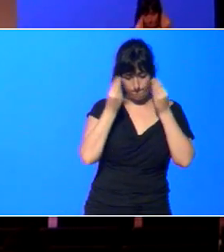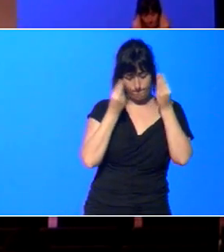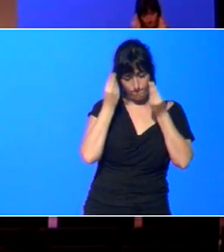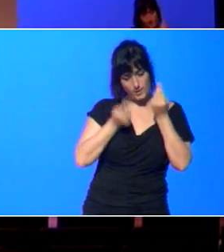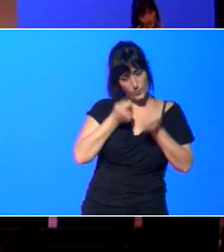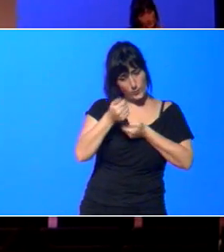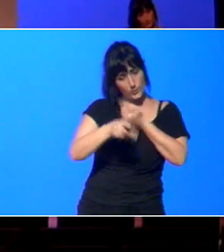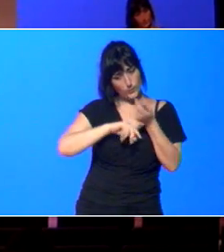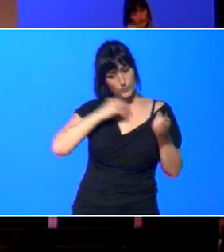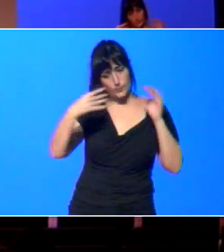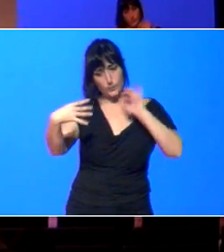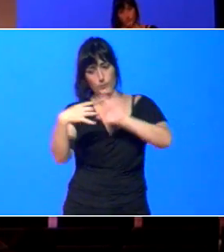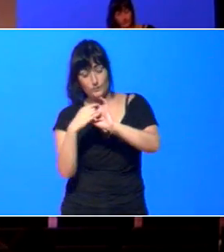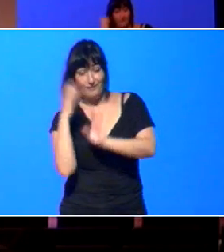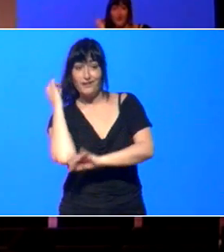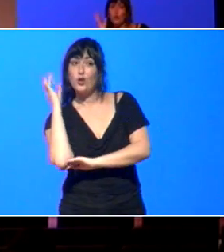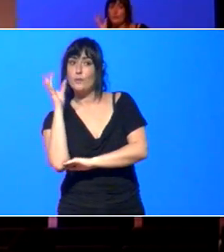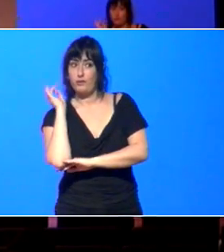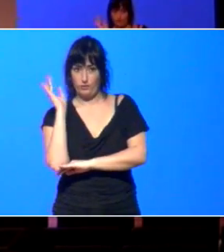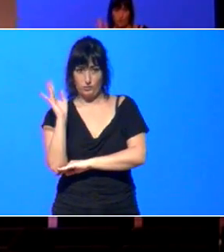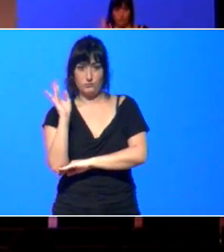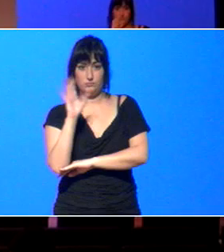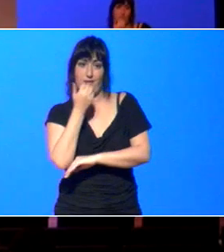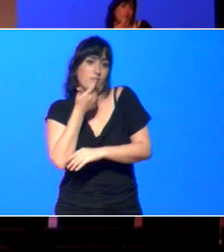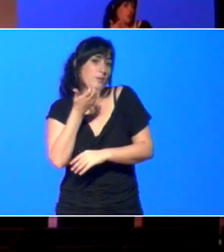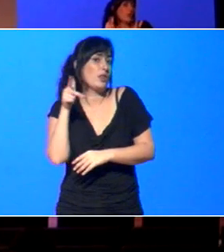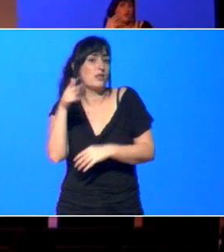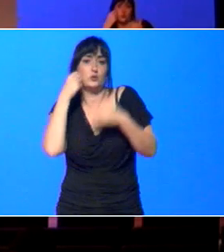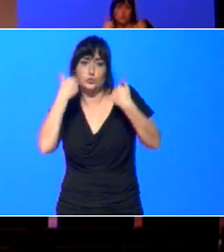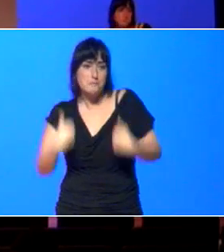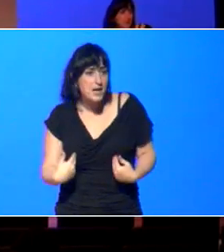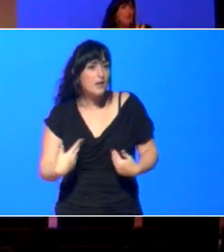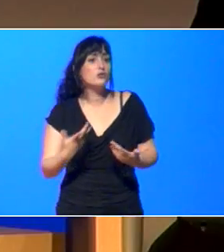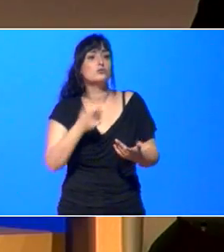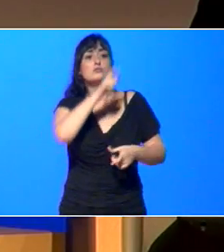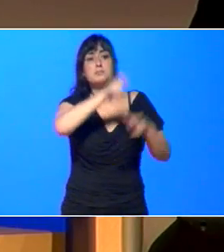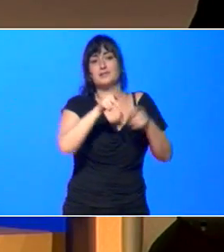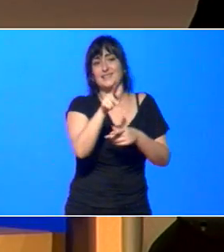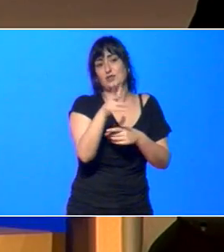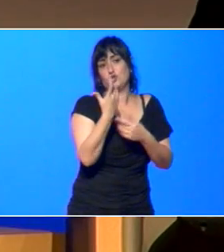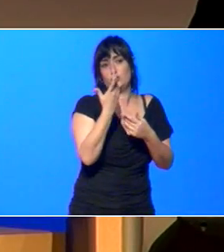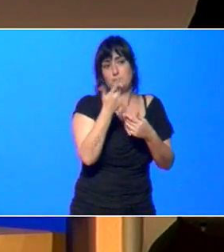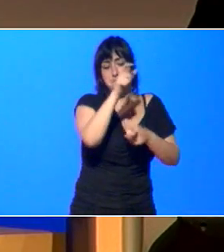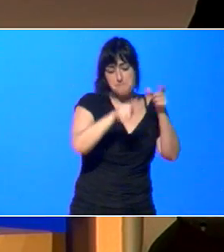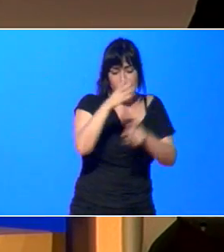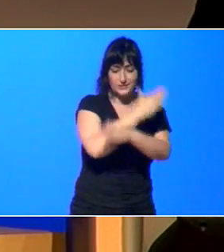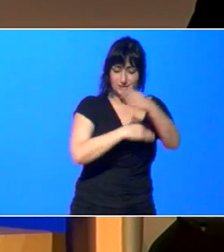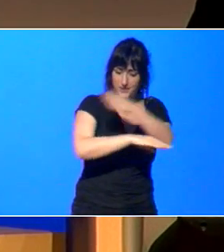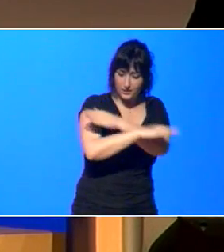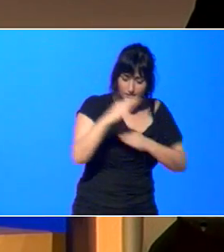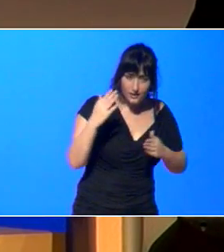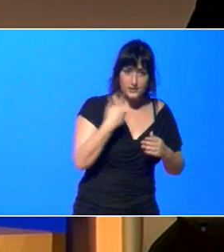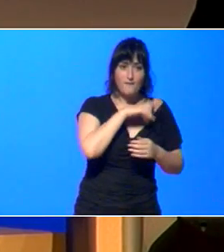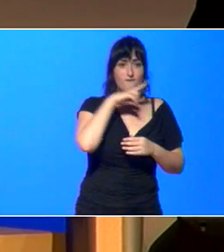relación con la Convención de los Derechos Humanos, de los derechos de las personas con discapacidad, poner en relación lo que hacemos con nuestros